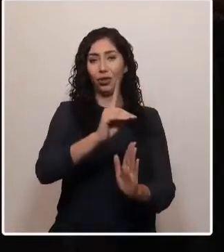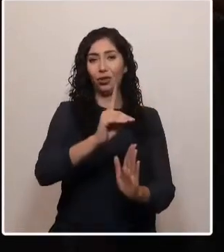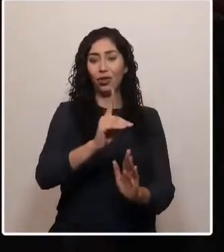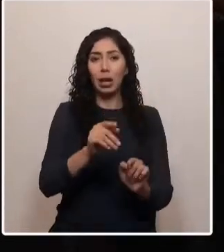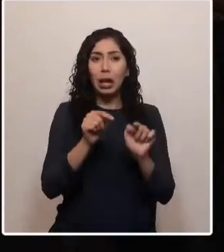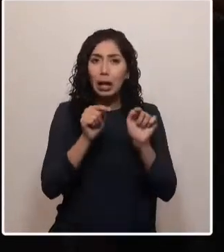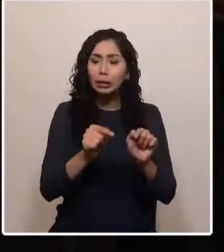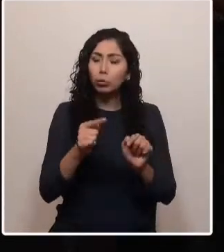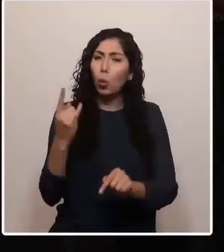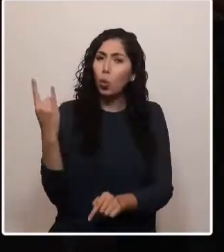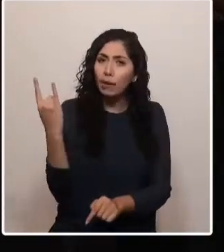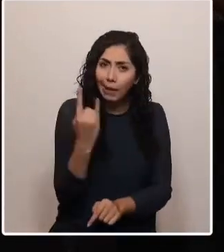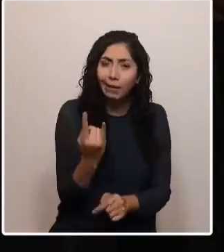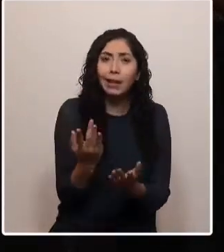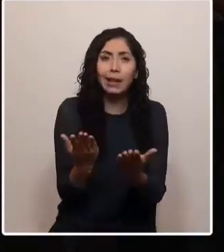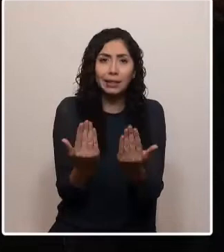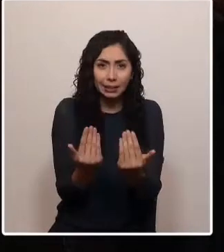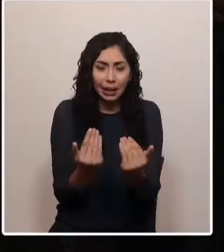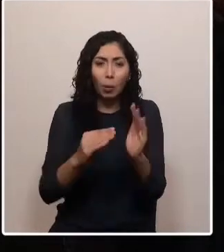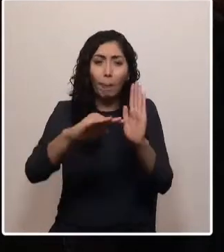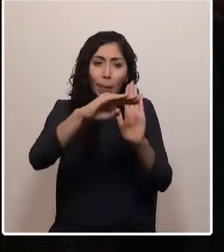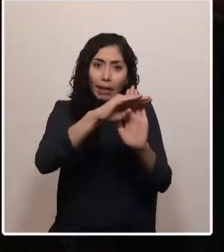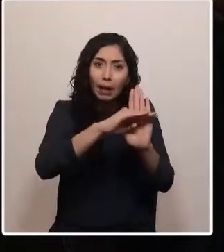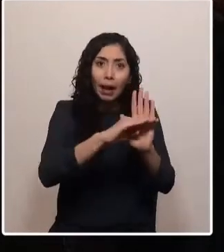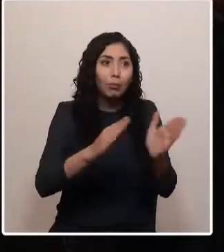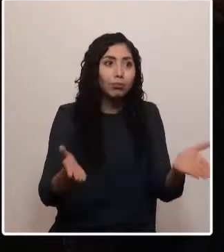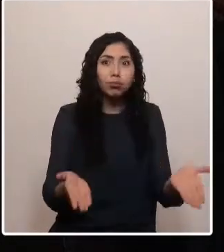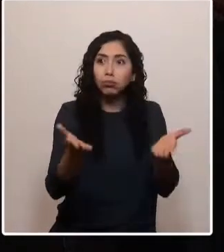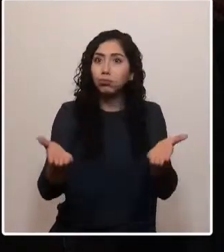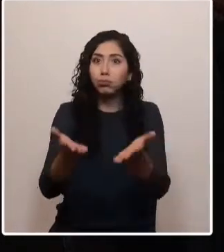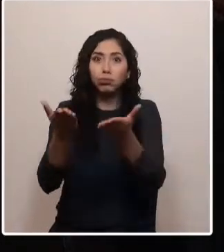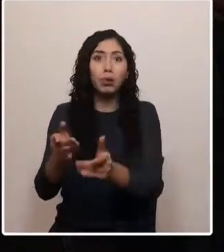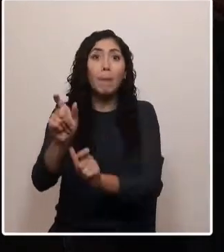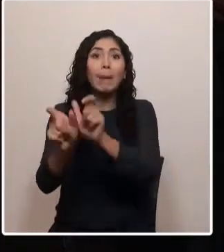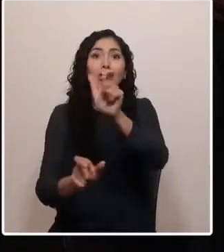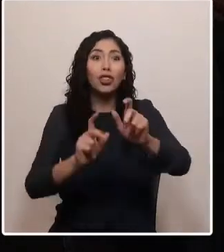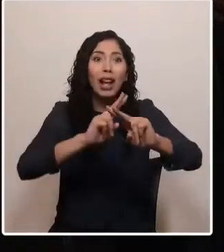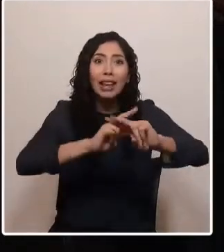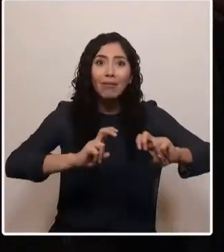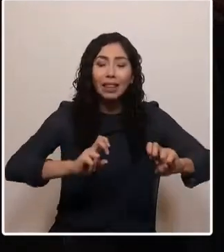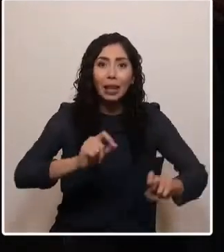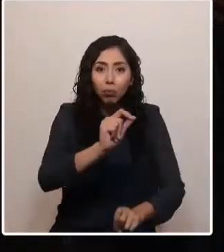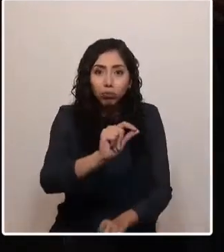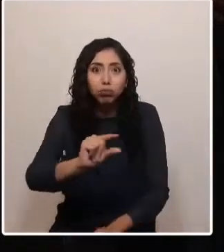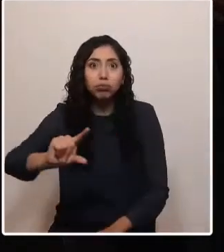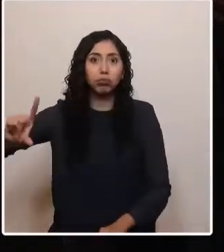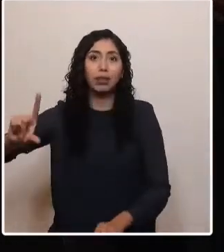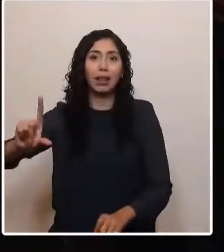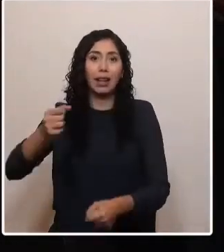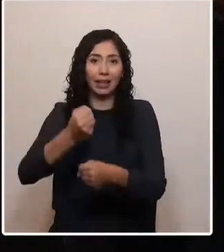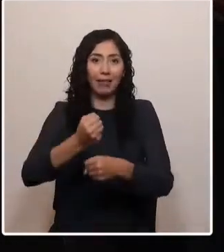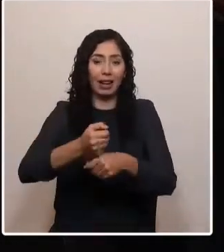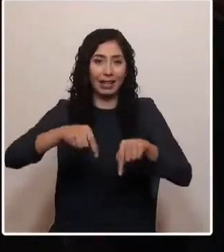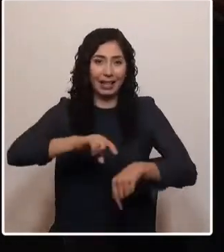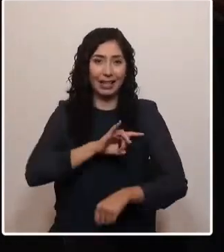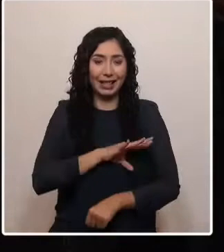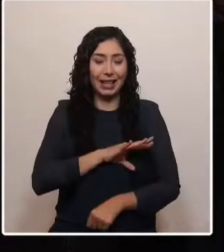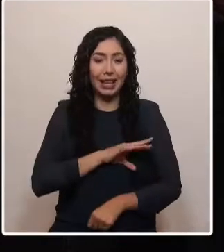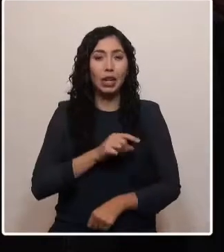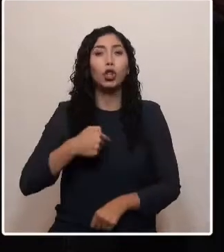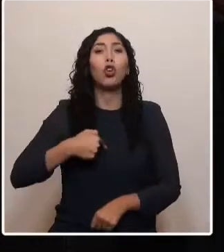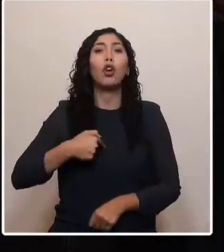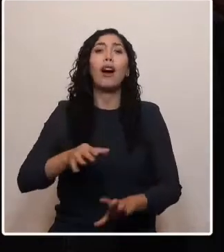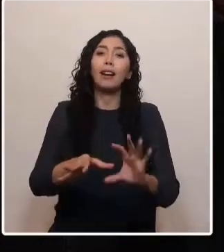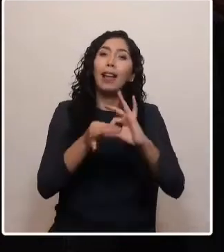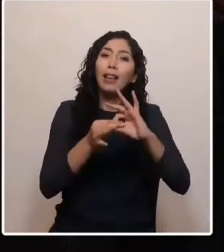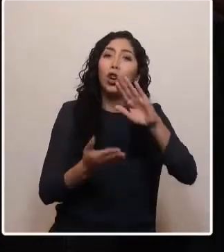imprescindible implementar medidas que aumenten la cantidad de científicos, de científicas que trabajen en Chile. Y con ello celebro y agradezco la propuesta de la Comisión